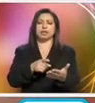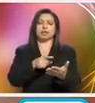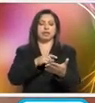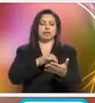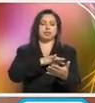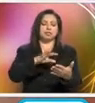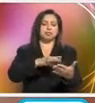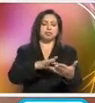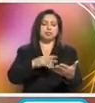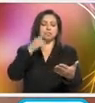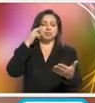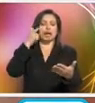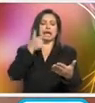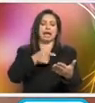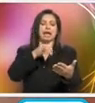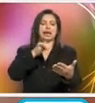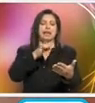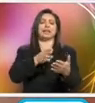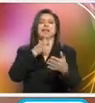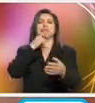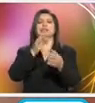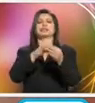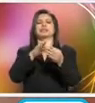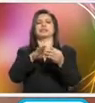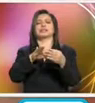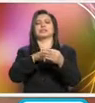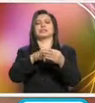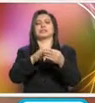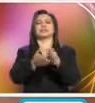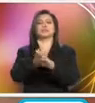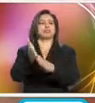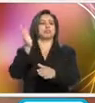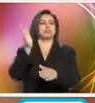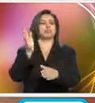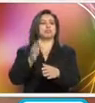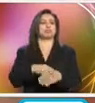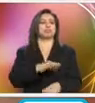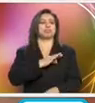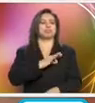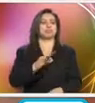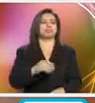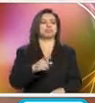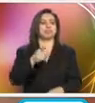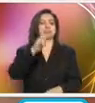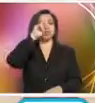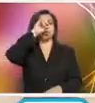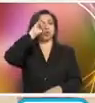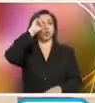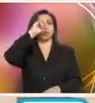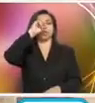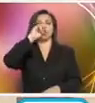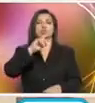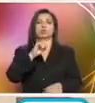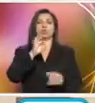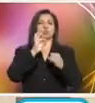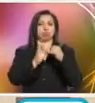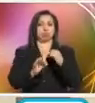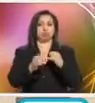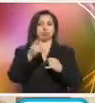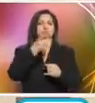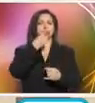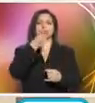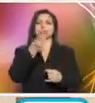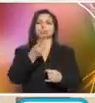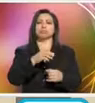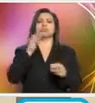que en fin de semana hay una gran diversidad, ¿no? Para muchos padres de familia que trabajan todavía entre semana. Y una recomendación final, una de las razones por las que en